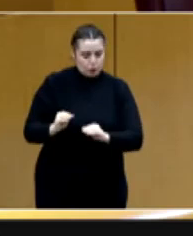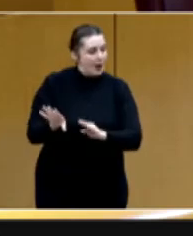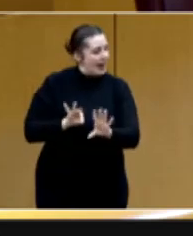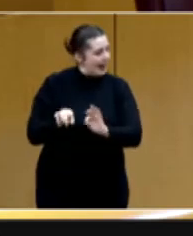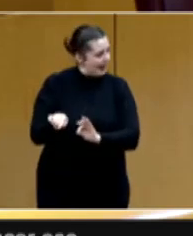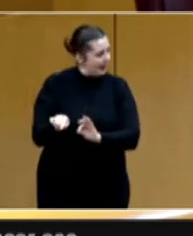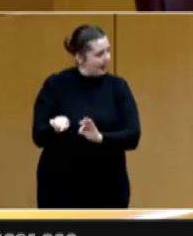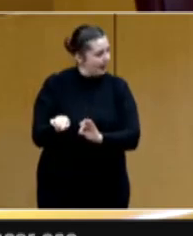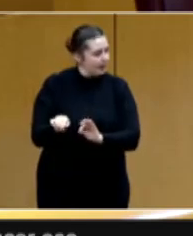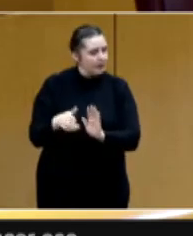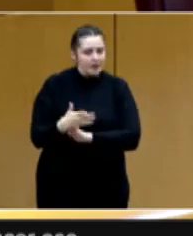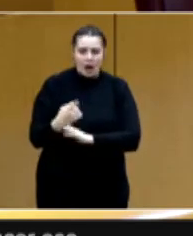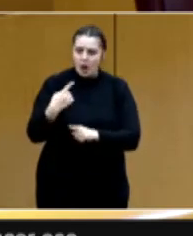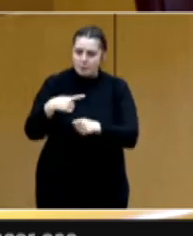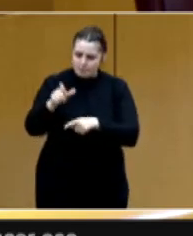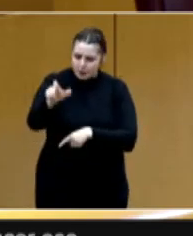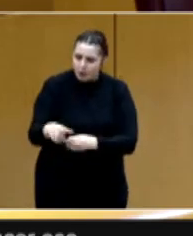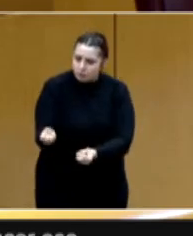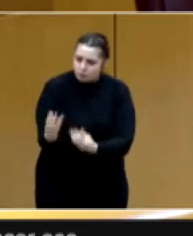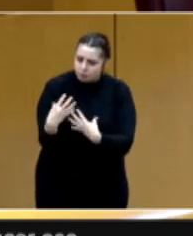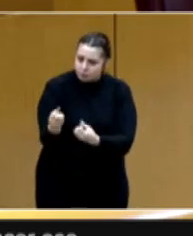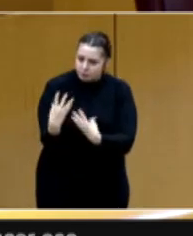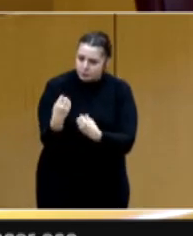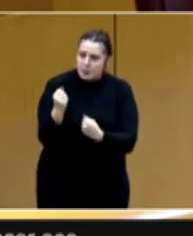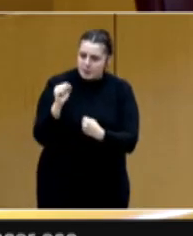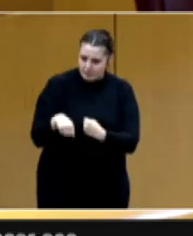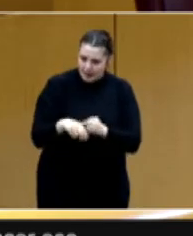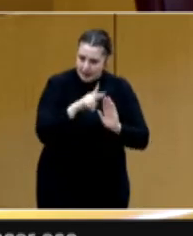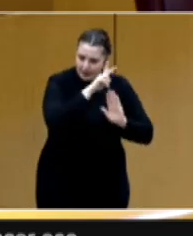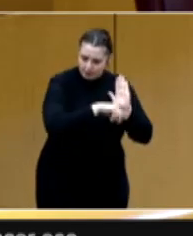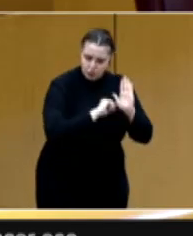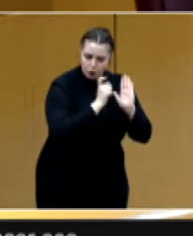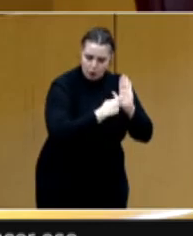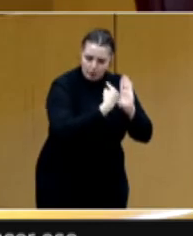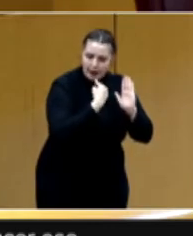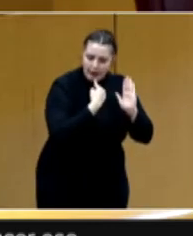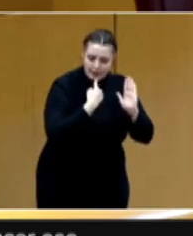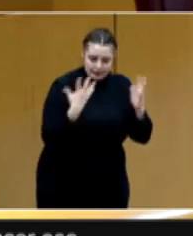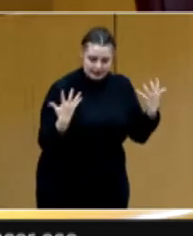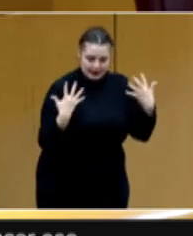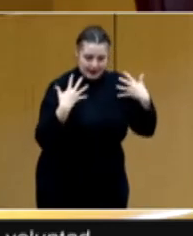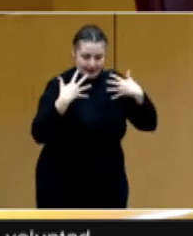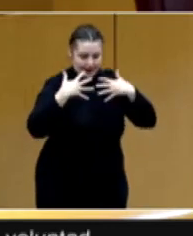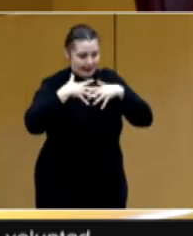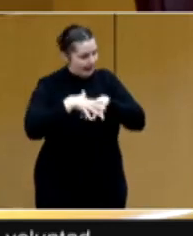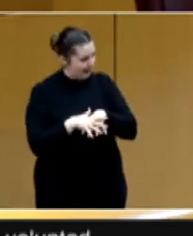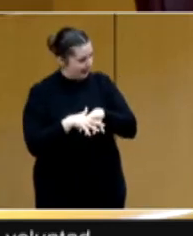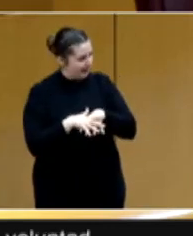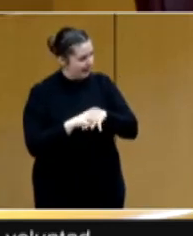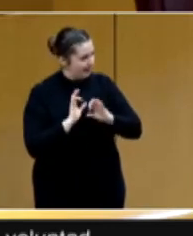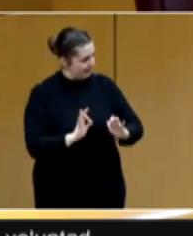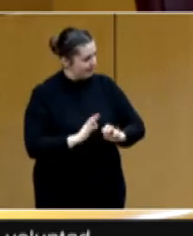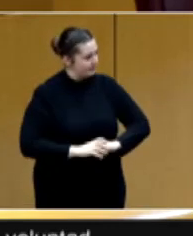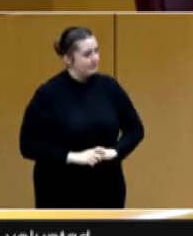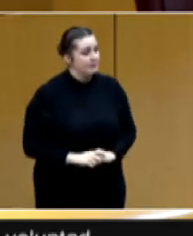las inquietudes de la persona y con la Norma que nos da el ordenamiento jurídico hacemos ese traje ese traje a medida